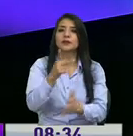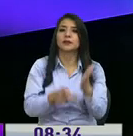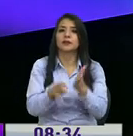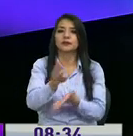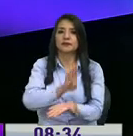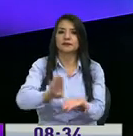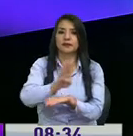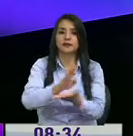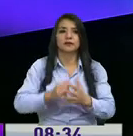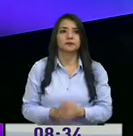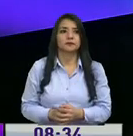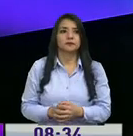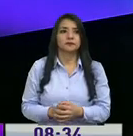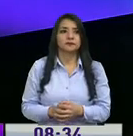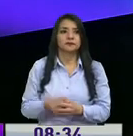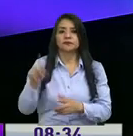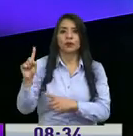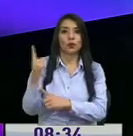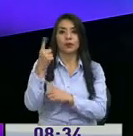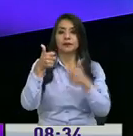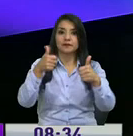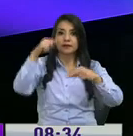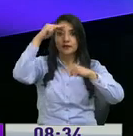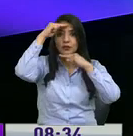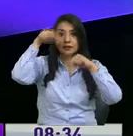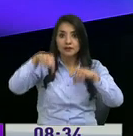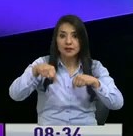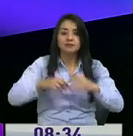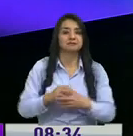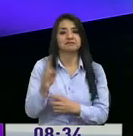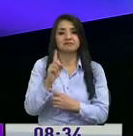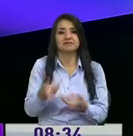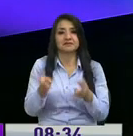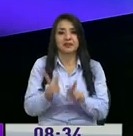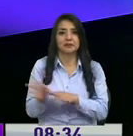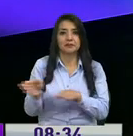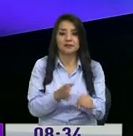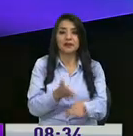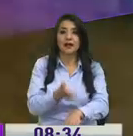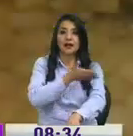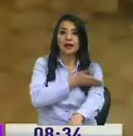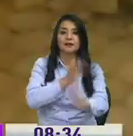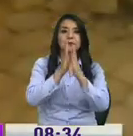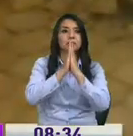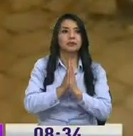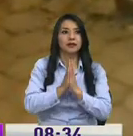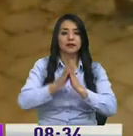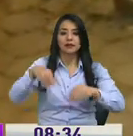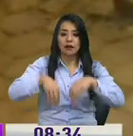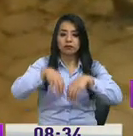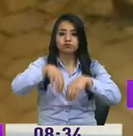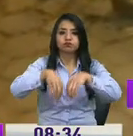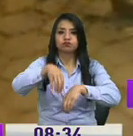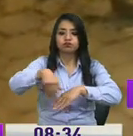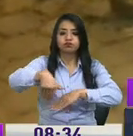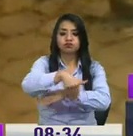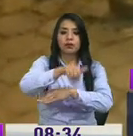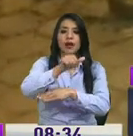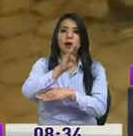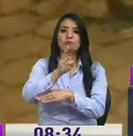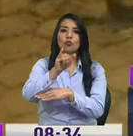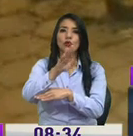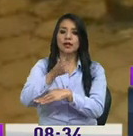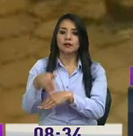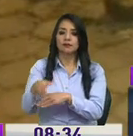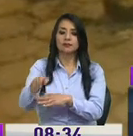Pero les cuento, esta no es la única buena noticia que tenemos, y es que tras el pedido ciudadano de reparación del adoquinado en el pasaje Ambuquí, Avenida Cardenal